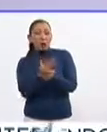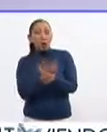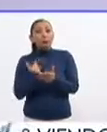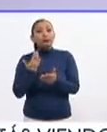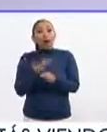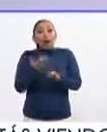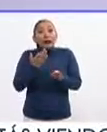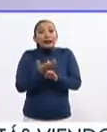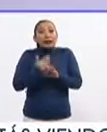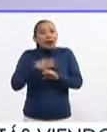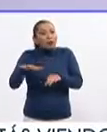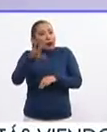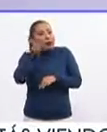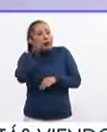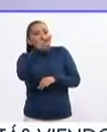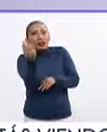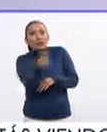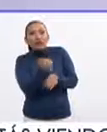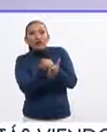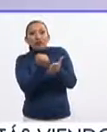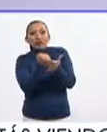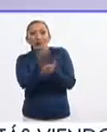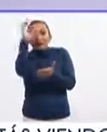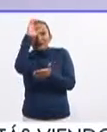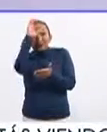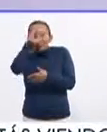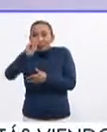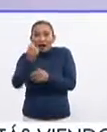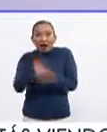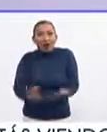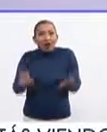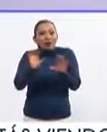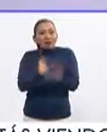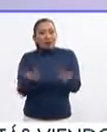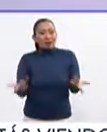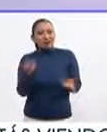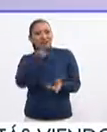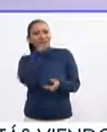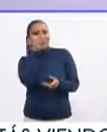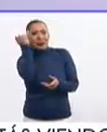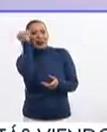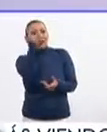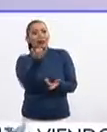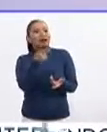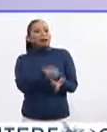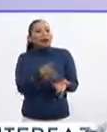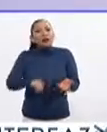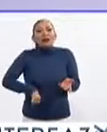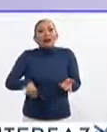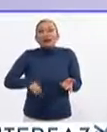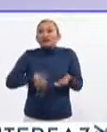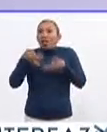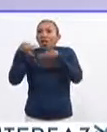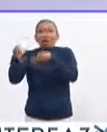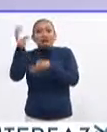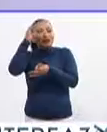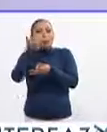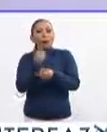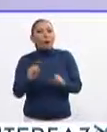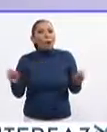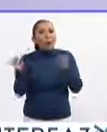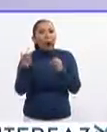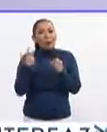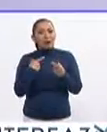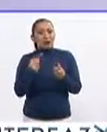era en la que somos completamente dependientes de la ciencia y la tecnología, resulta preocupante, pues el desinterés por la ciencia nos convierte en